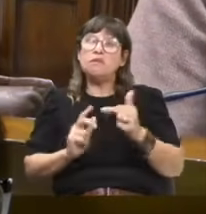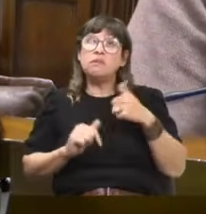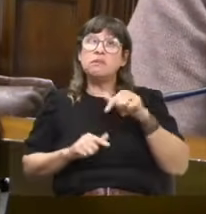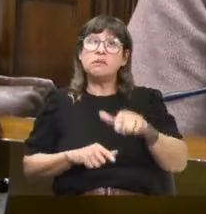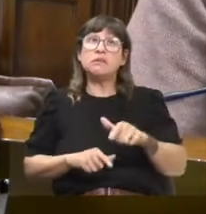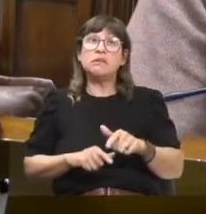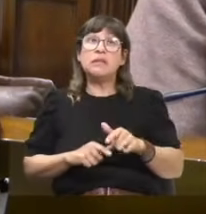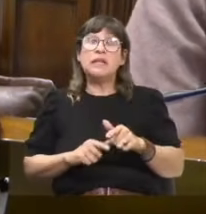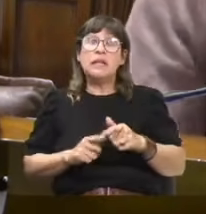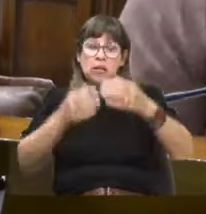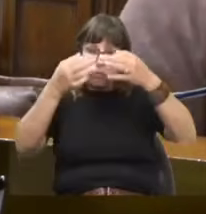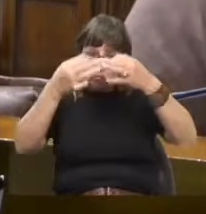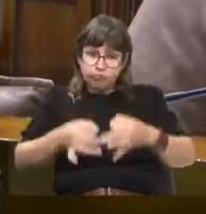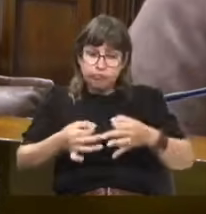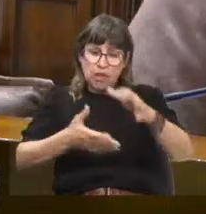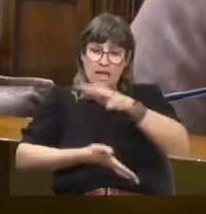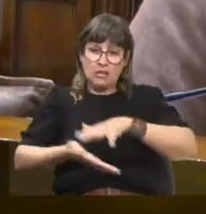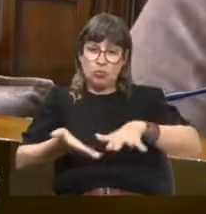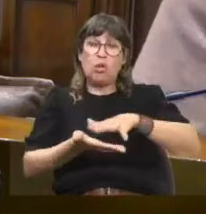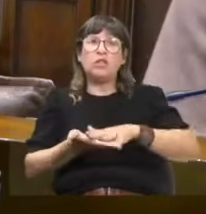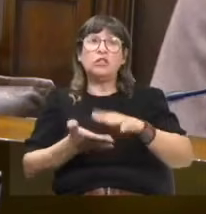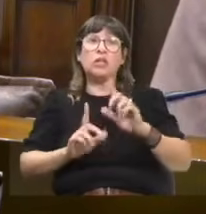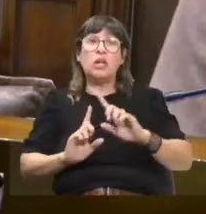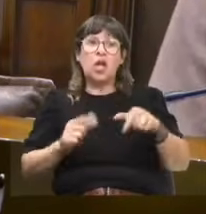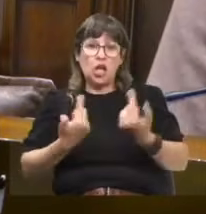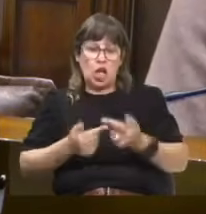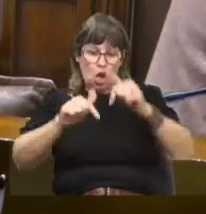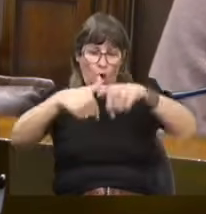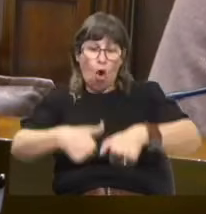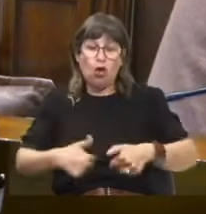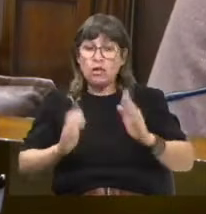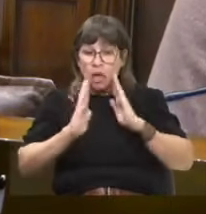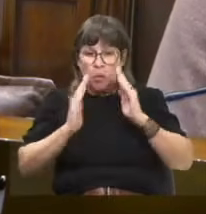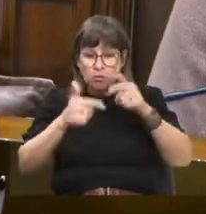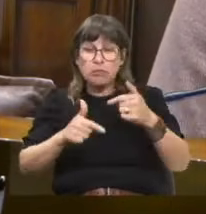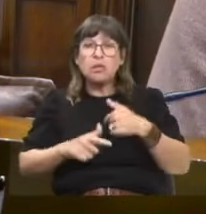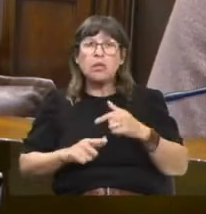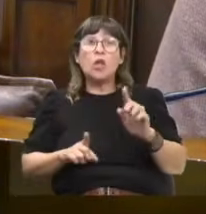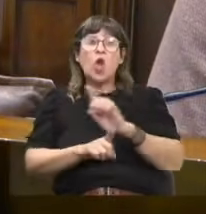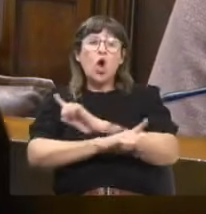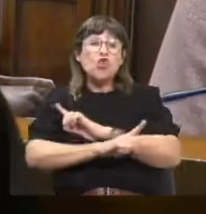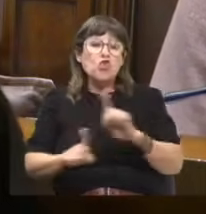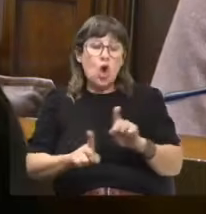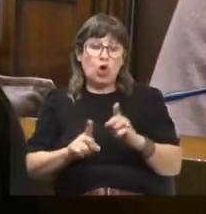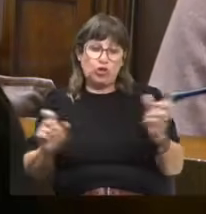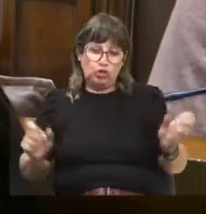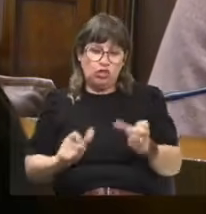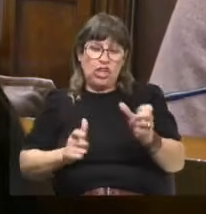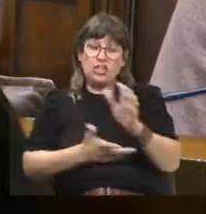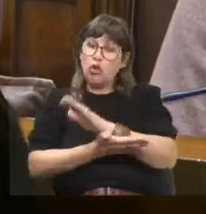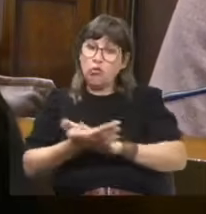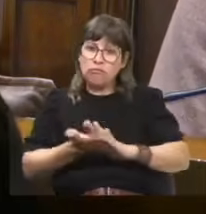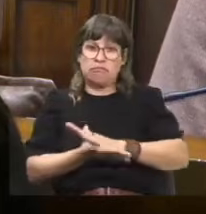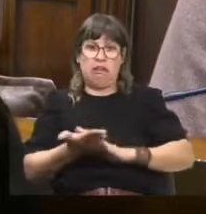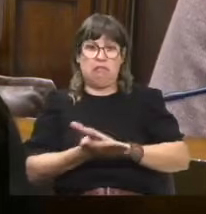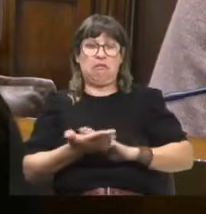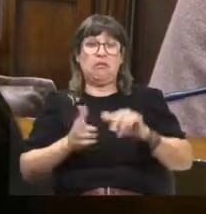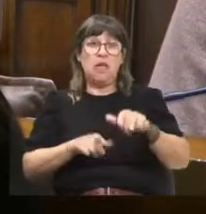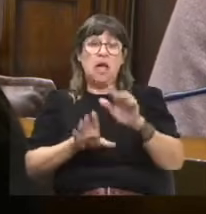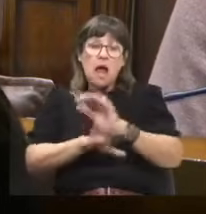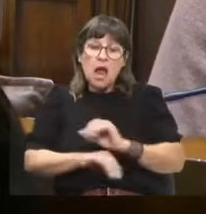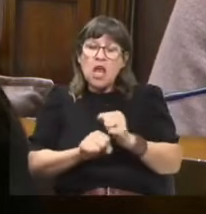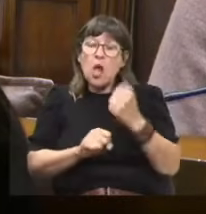caso concreto que nos ocupa hoy, no se actuó en ningún acto que